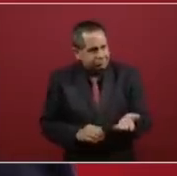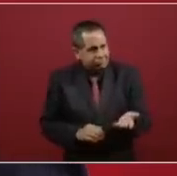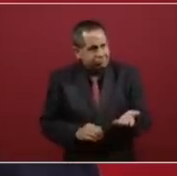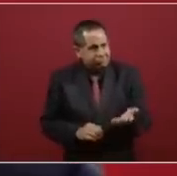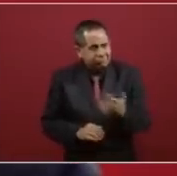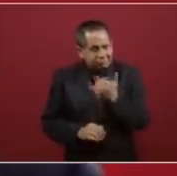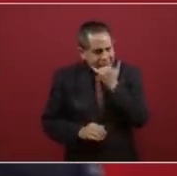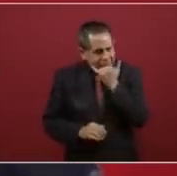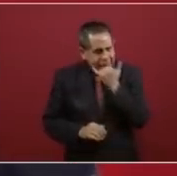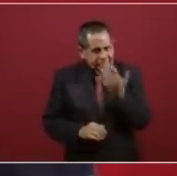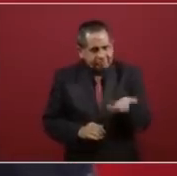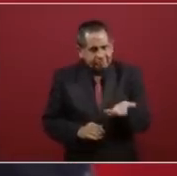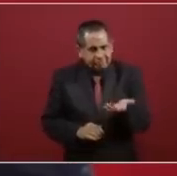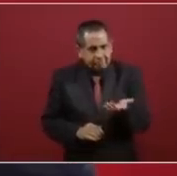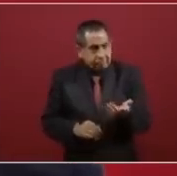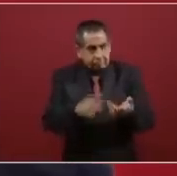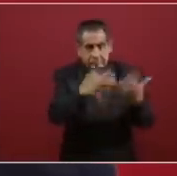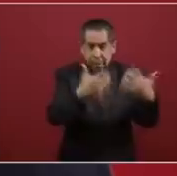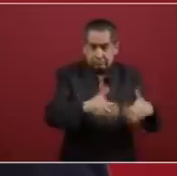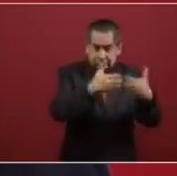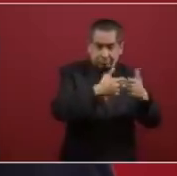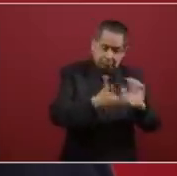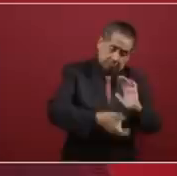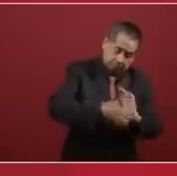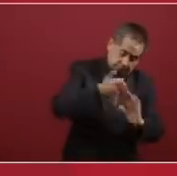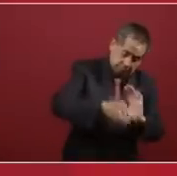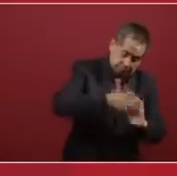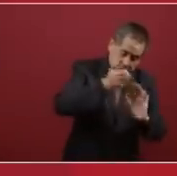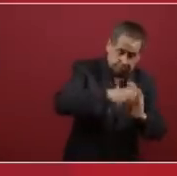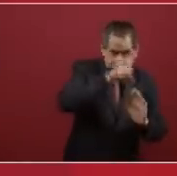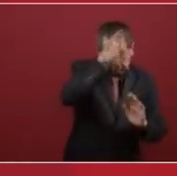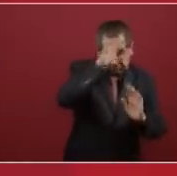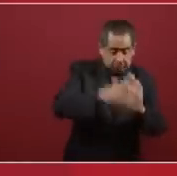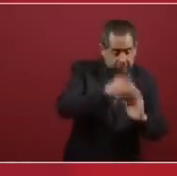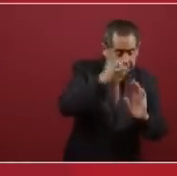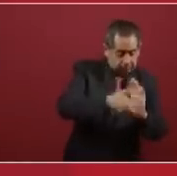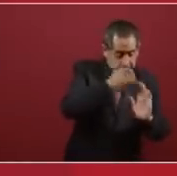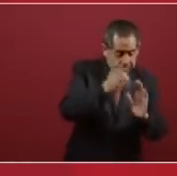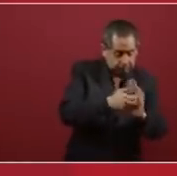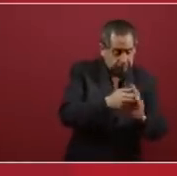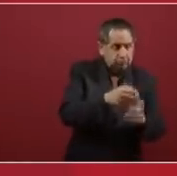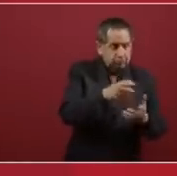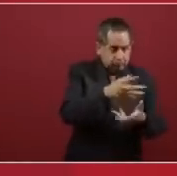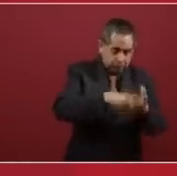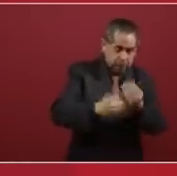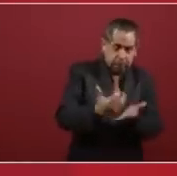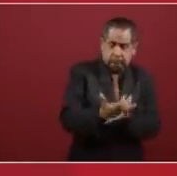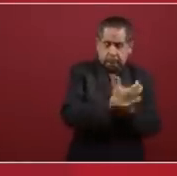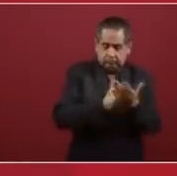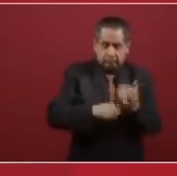O sea, no pagaban nada por extracción de minerales.